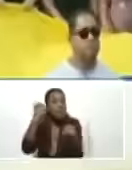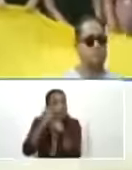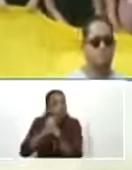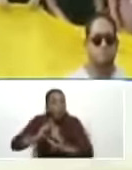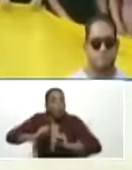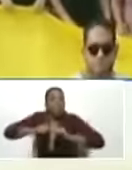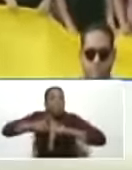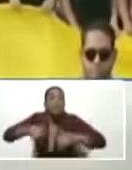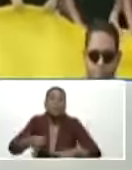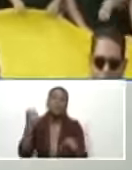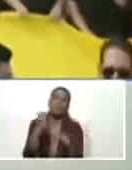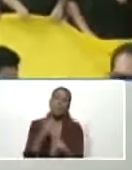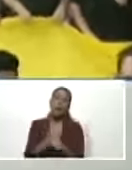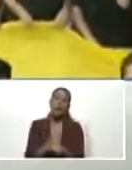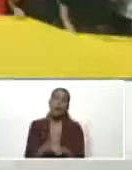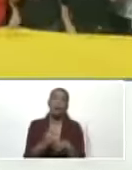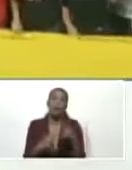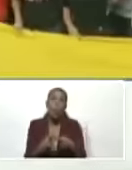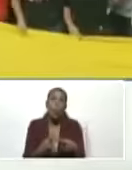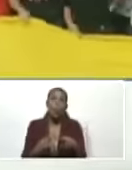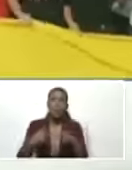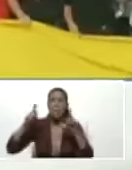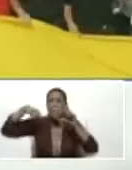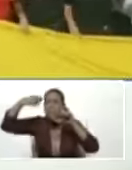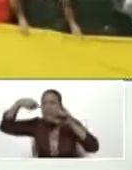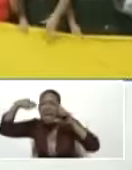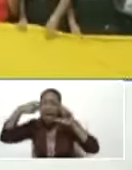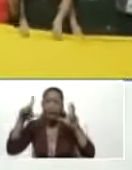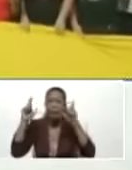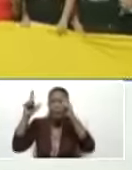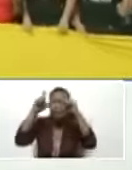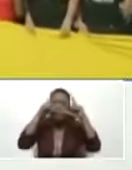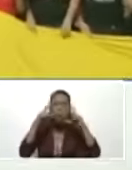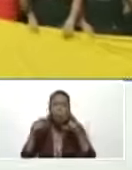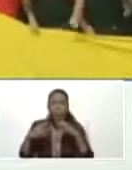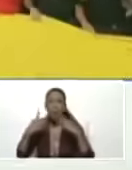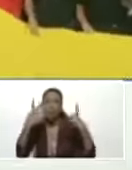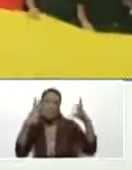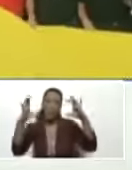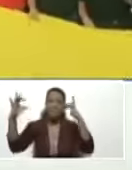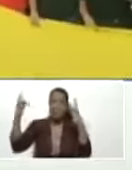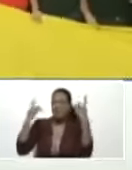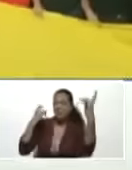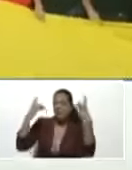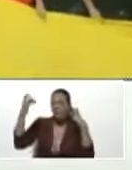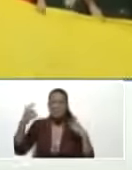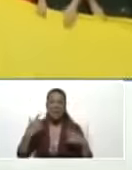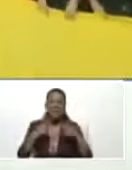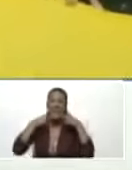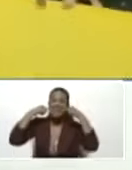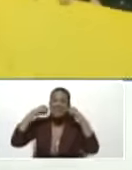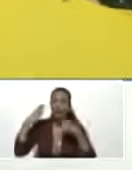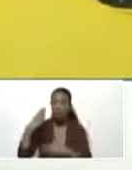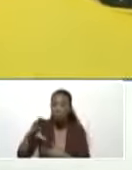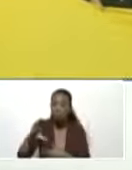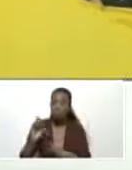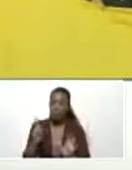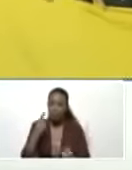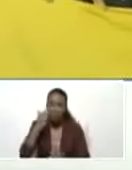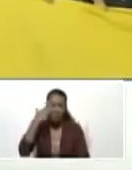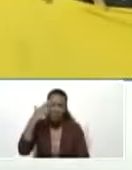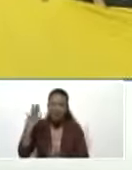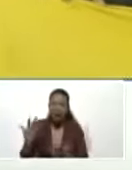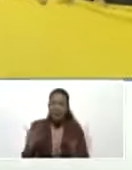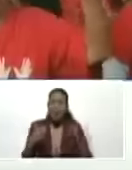Y entonces el poco de video, fotos bonitas, bien, todo el mundo sabe hacer contenido. Aquí todo el mundo le